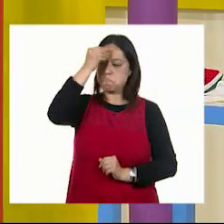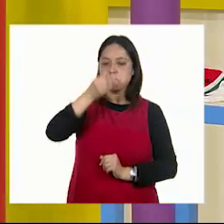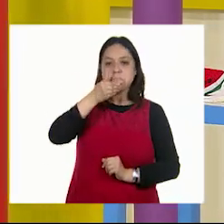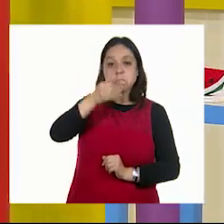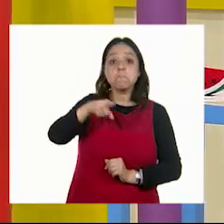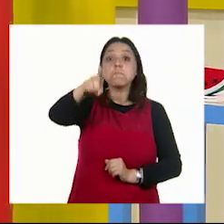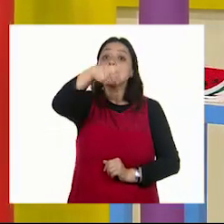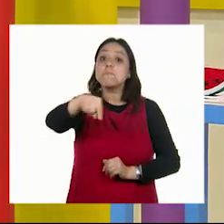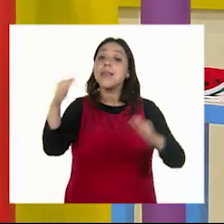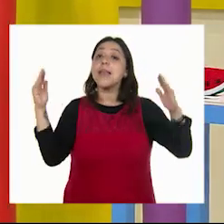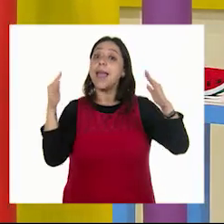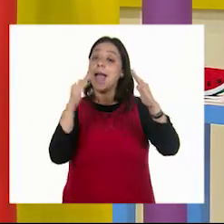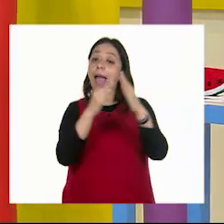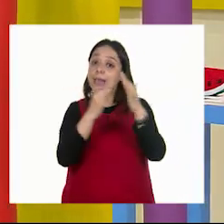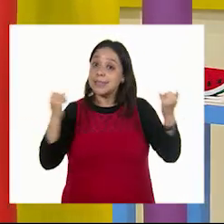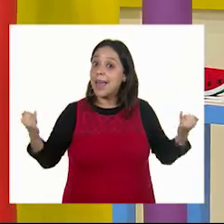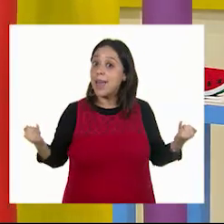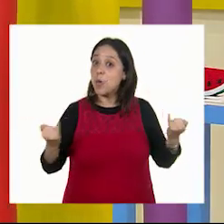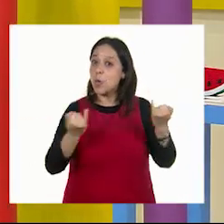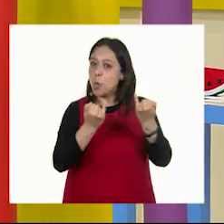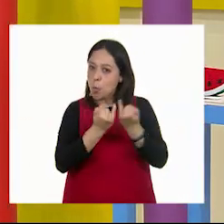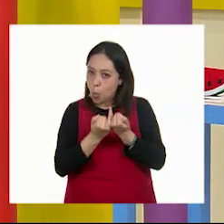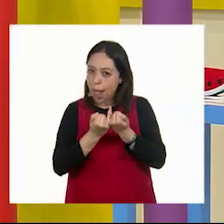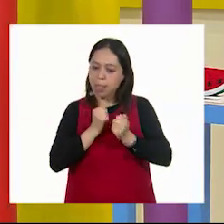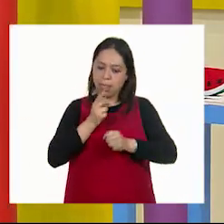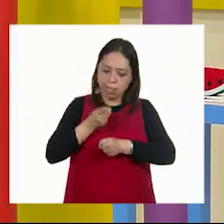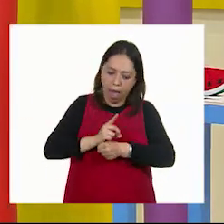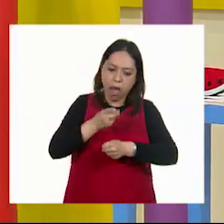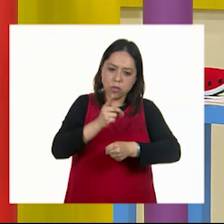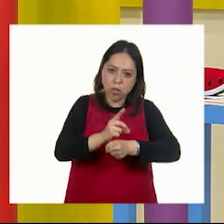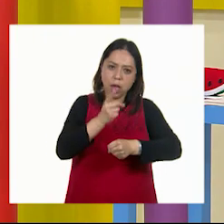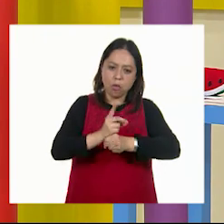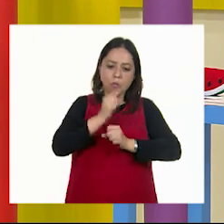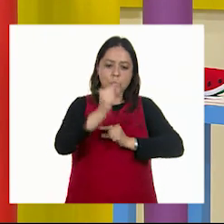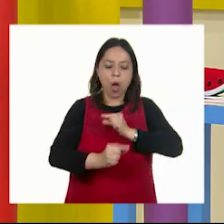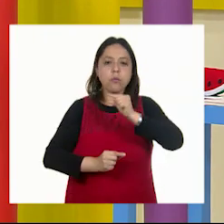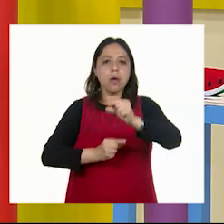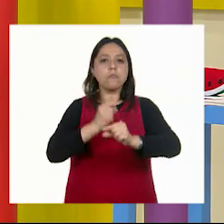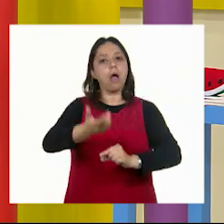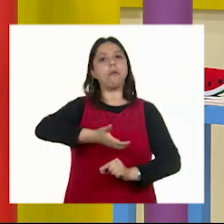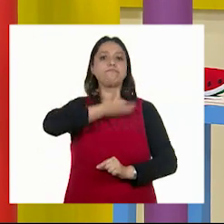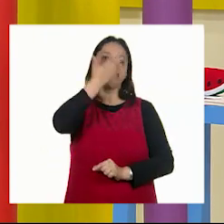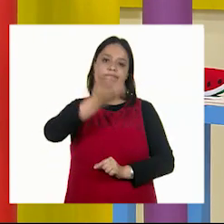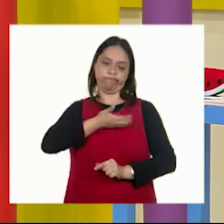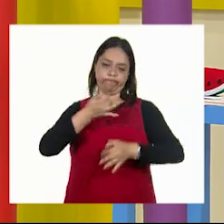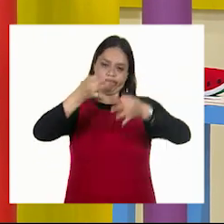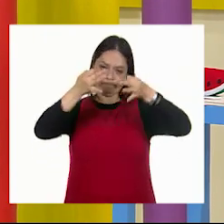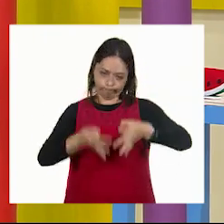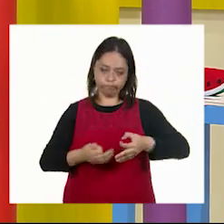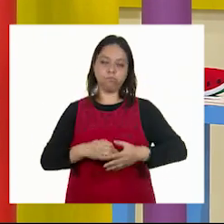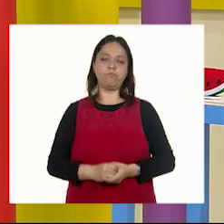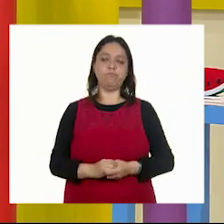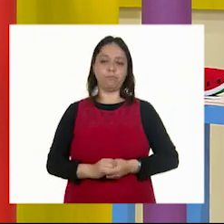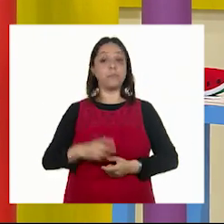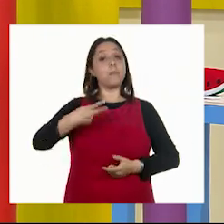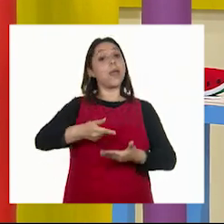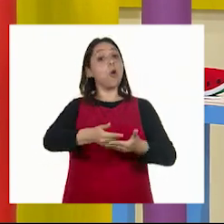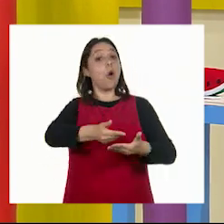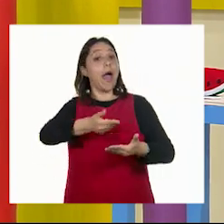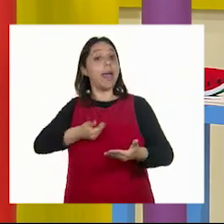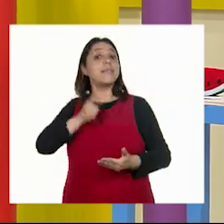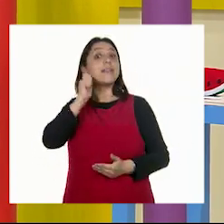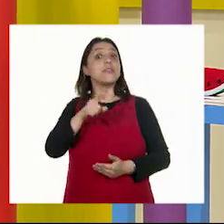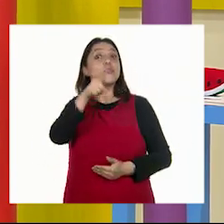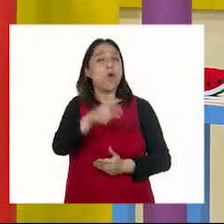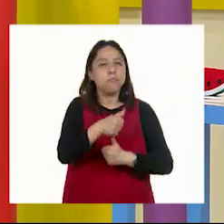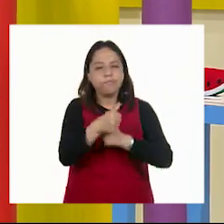alumnos en casa también tienen la oportunidad de irlo realizando día con día como un buen hábito. Pero antes de irnos, Ale, les quiero dejar un reto